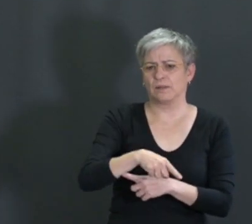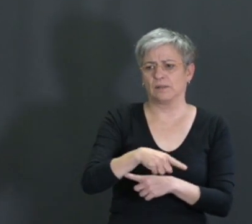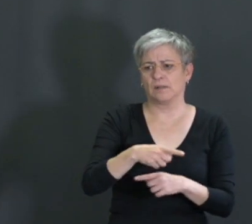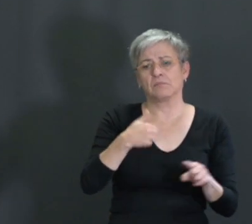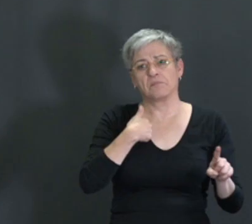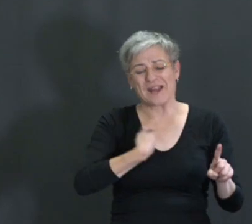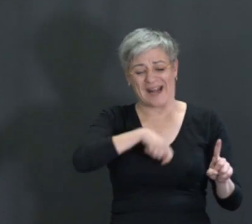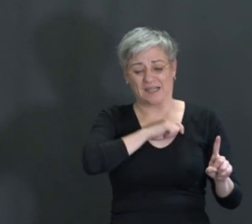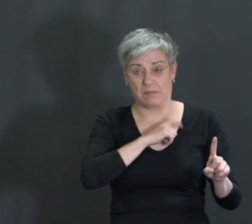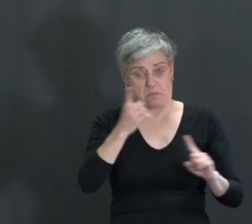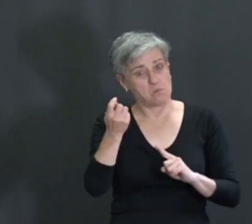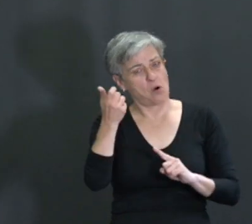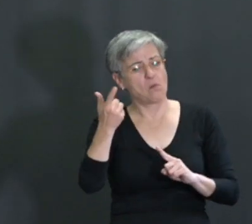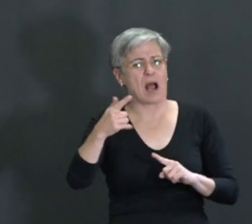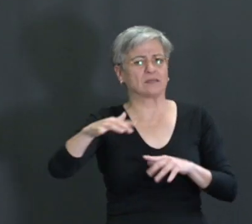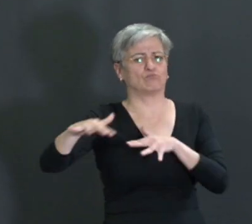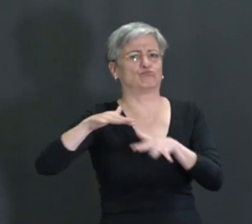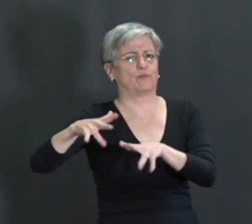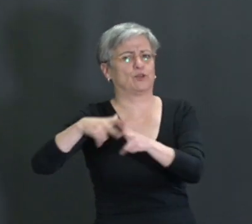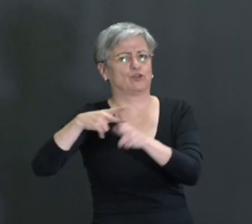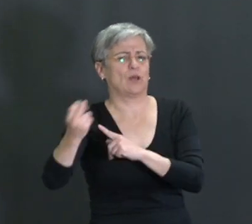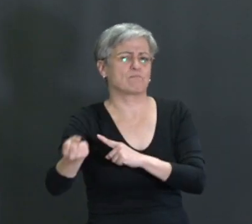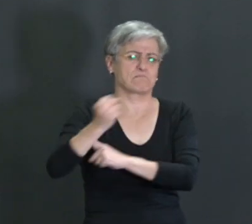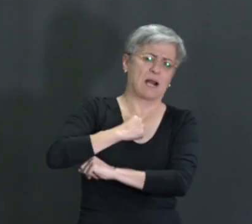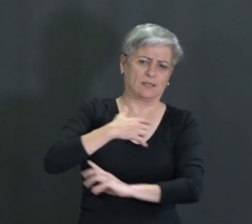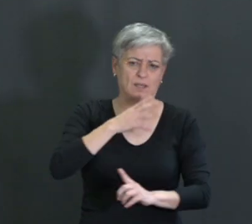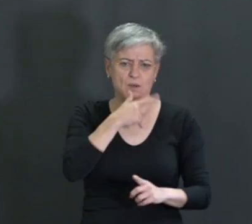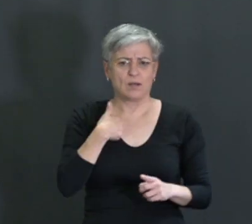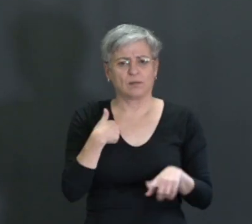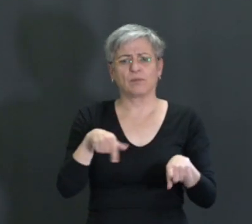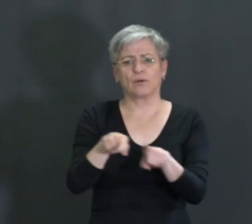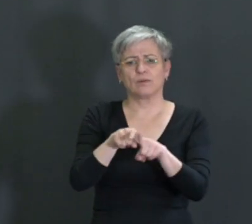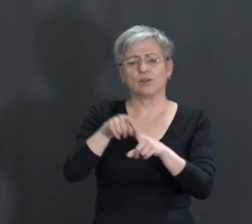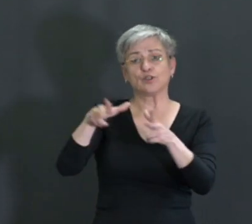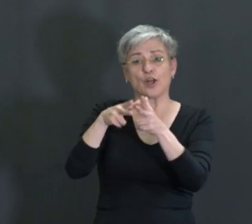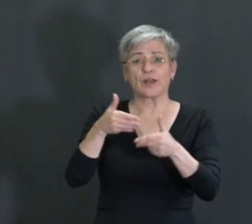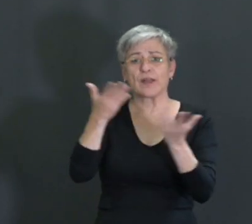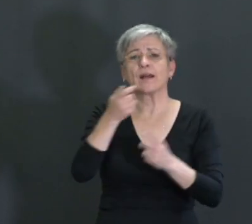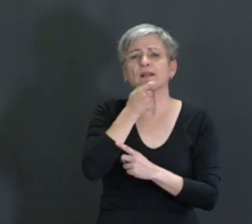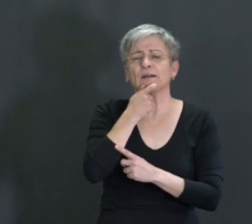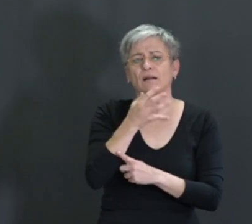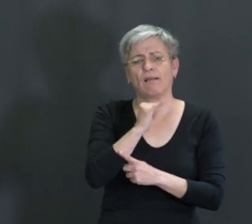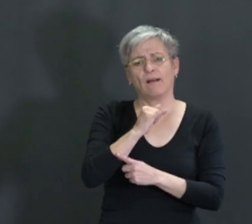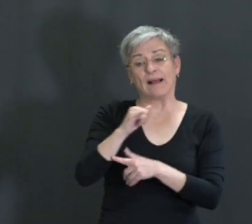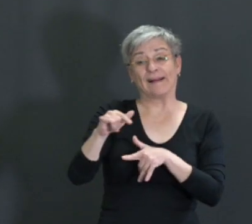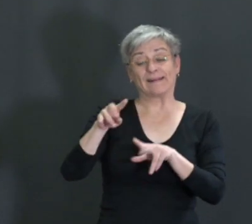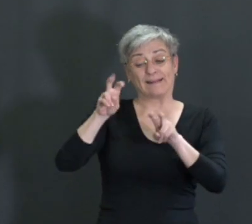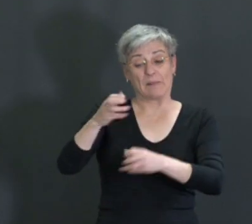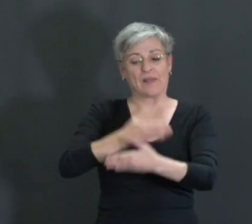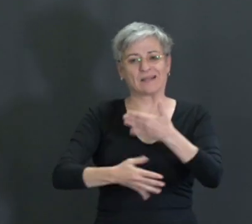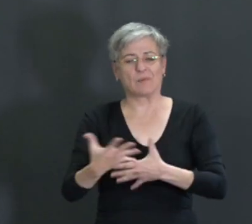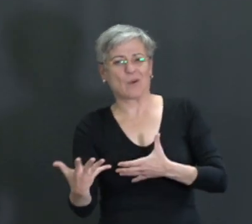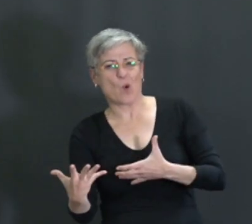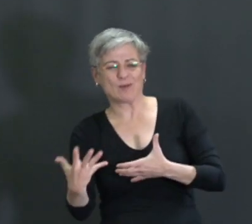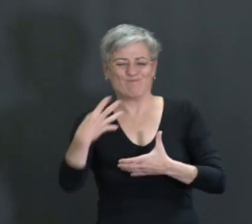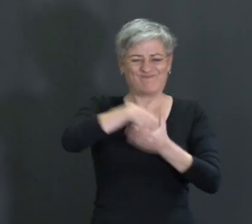más fuerte que en España, ¿no? Ahí la sociedad vive a la discapacidad y la tiene muy